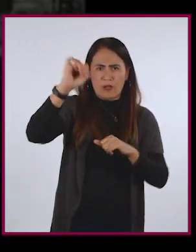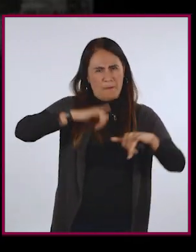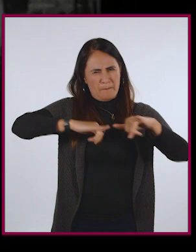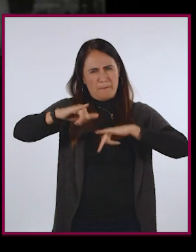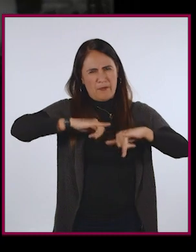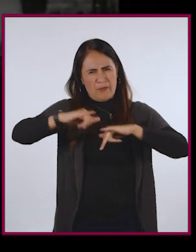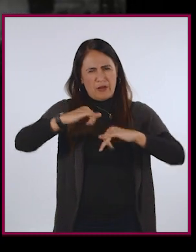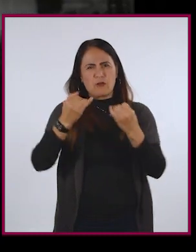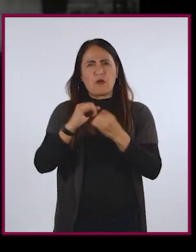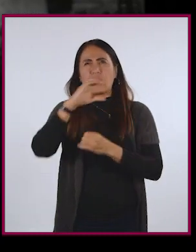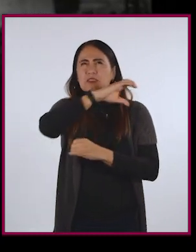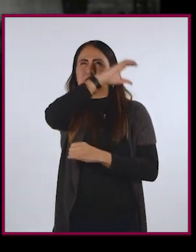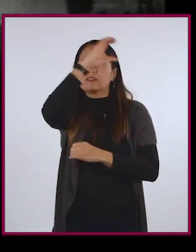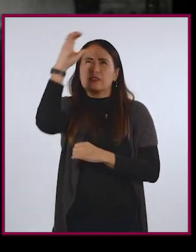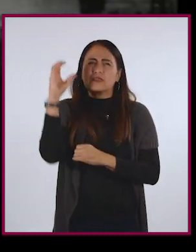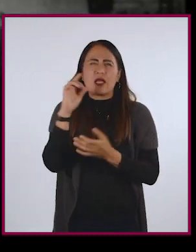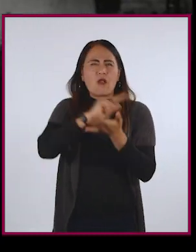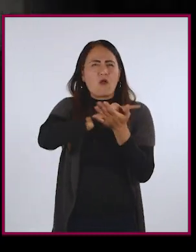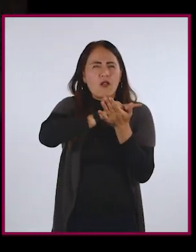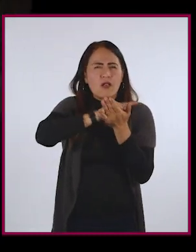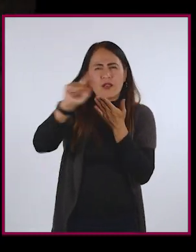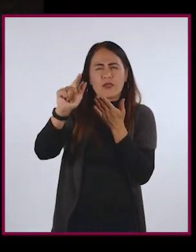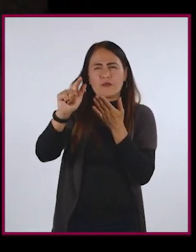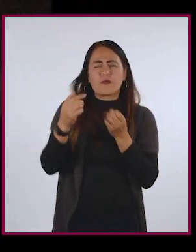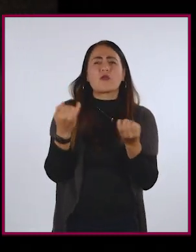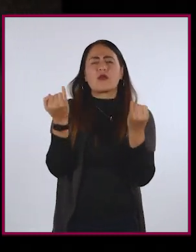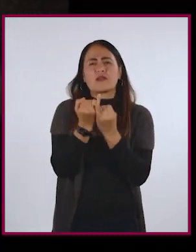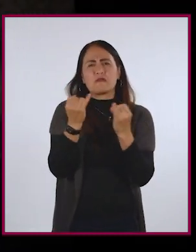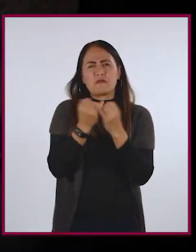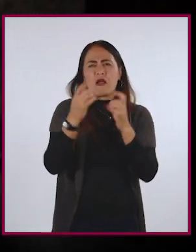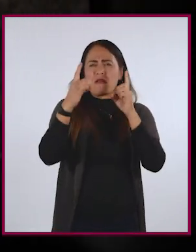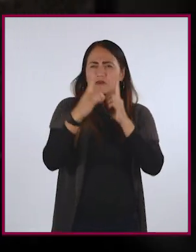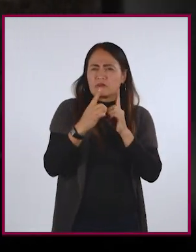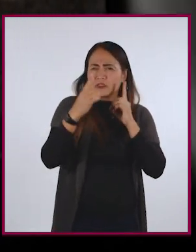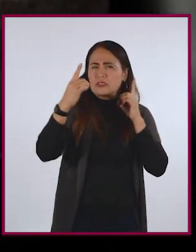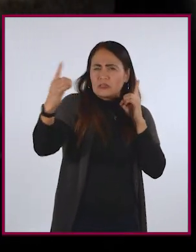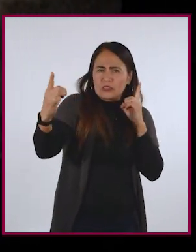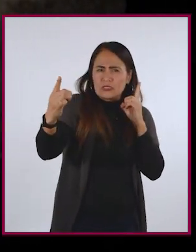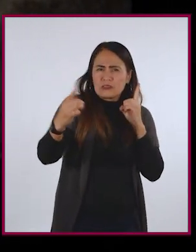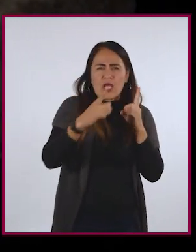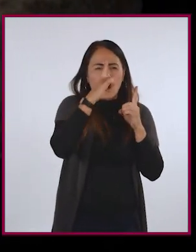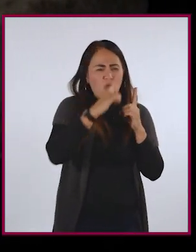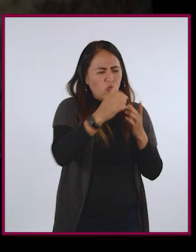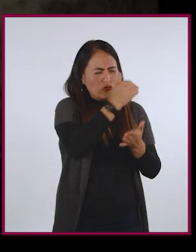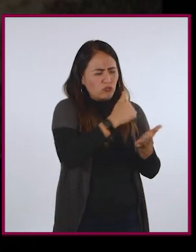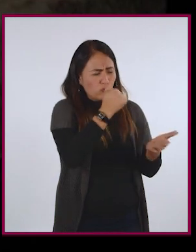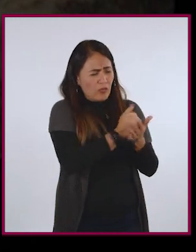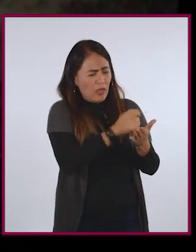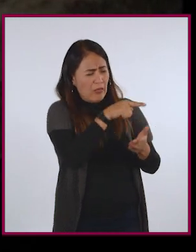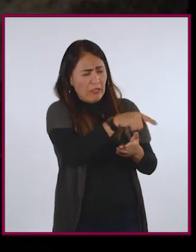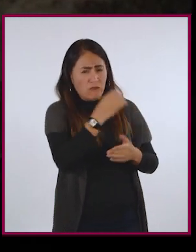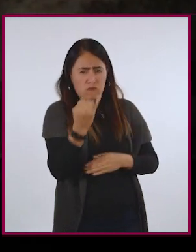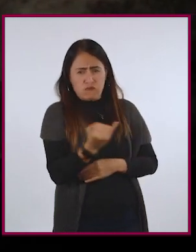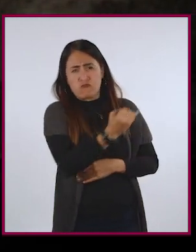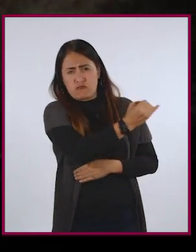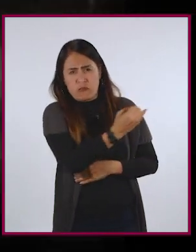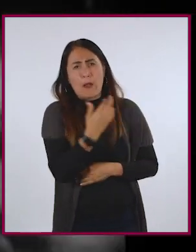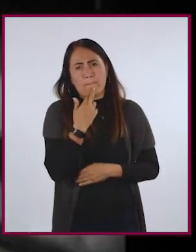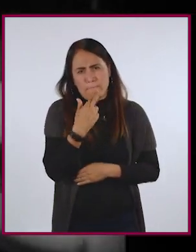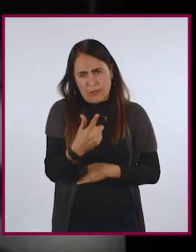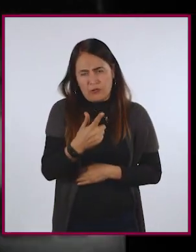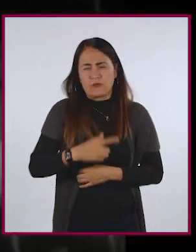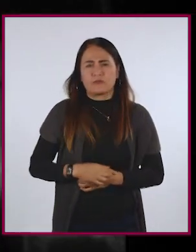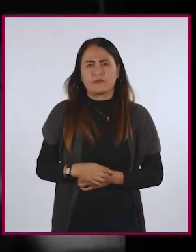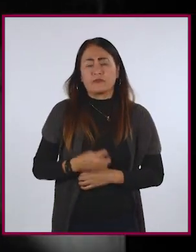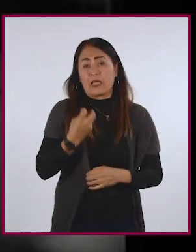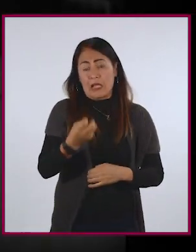geográfica, contar con un cielo despejado y estar a una distancia considerable de las luces urbanas más próximas.